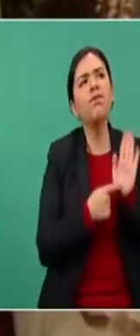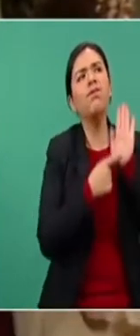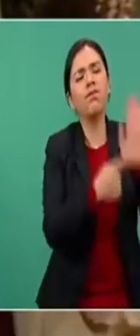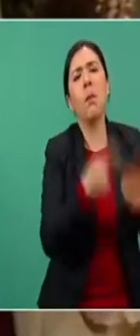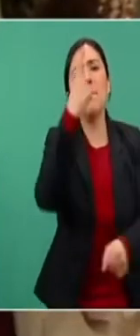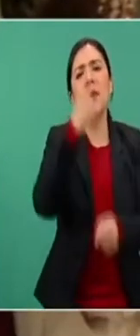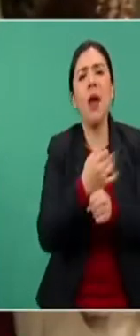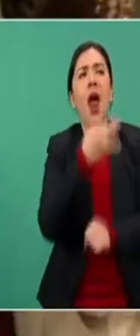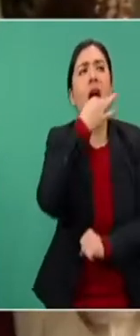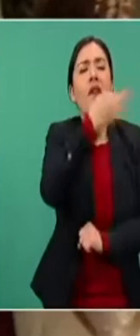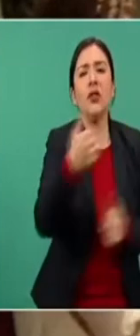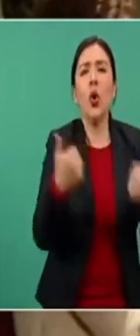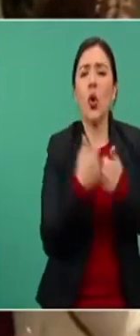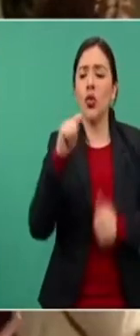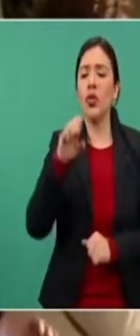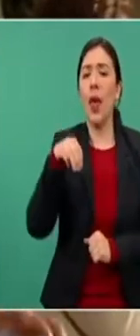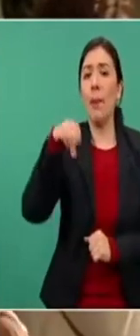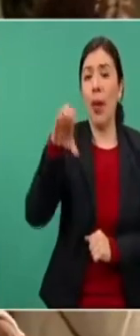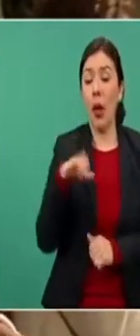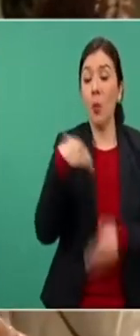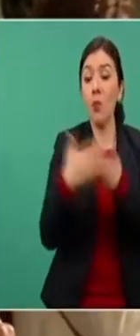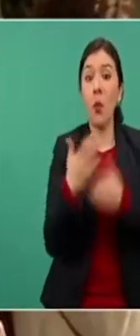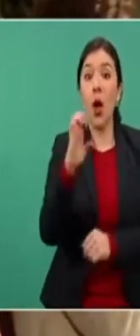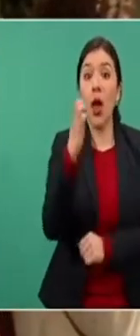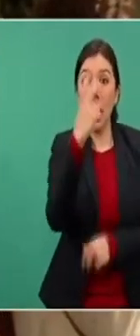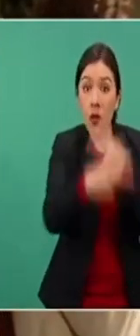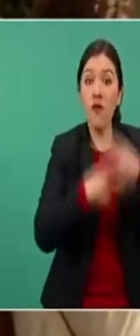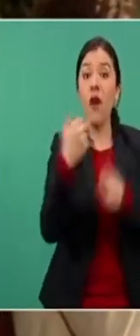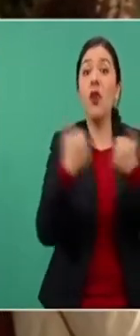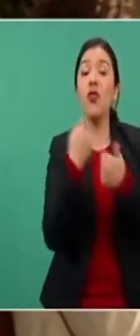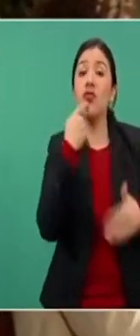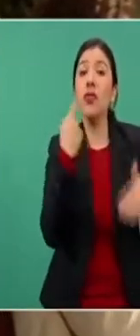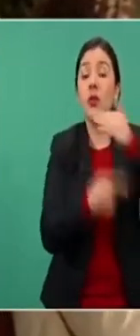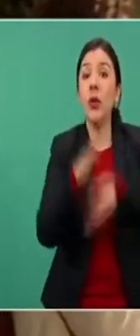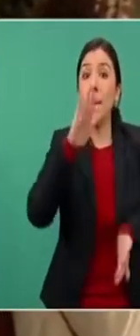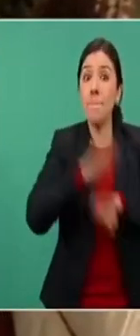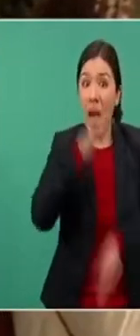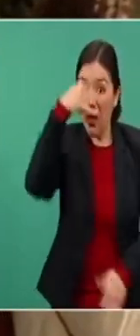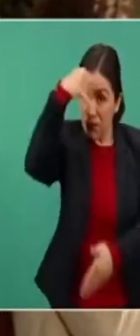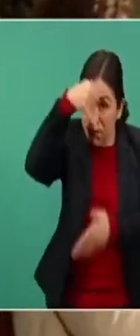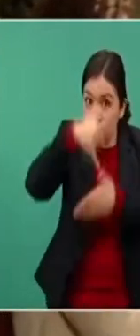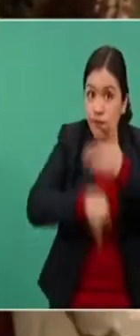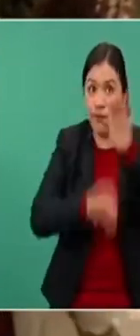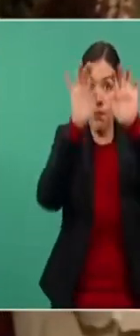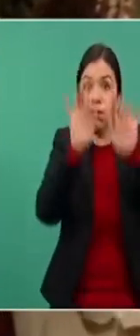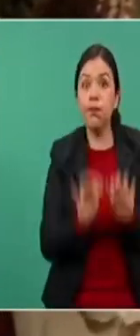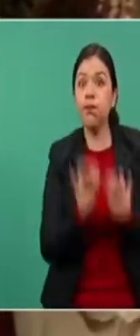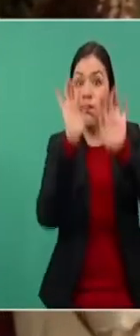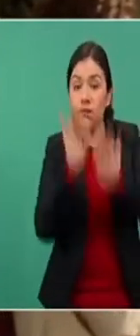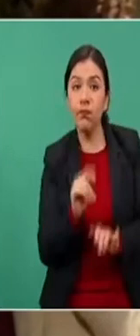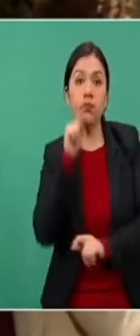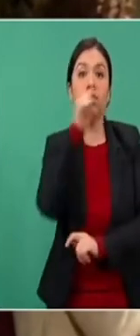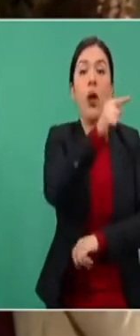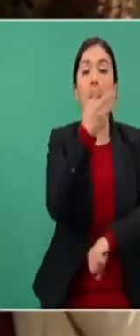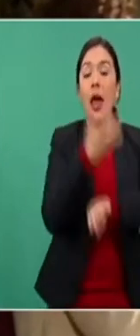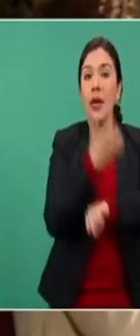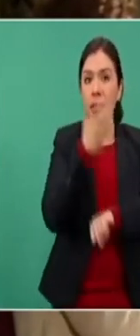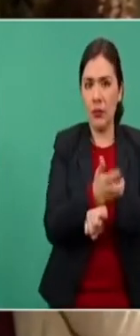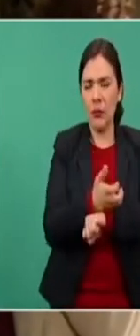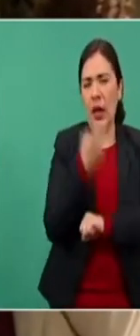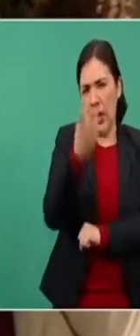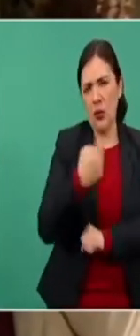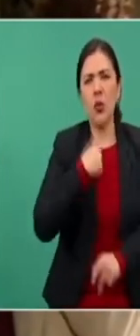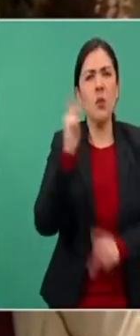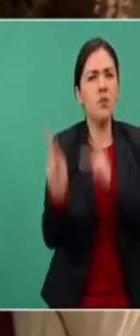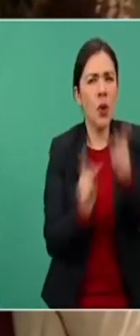primera comunicación ante el TEMEC y van a ir en enero con una denuncia pues mucho más ampliada a Estados Unidos. Entonces,